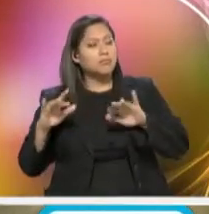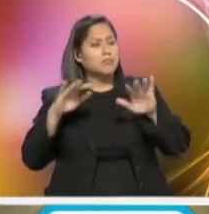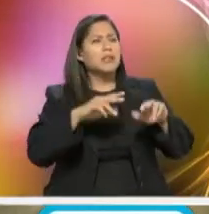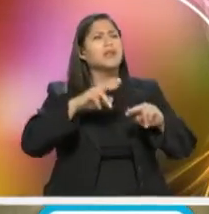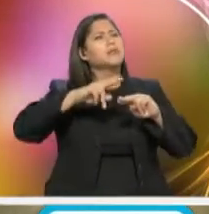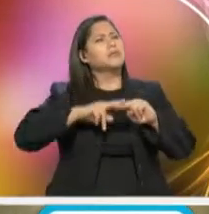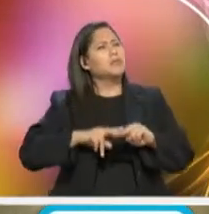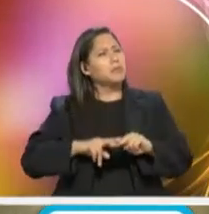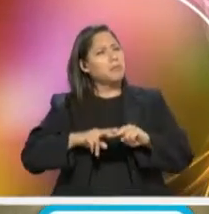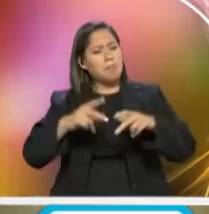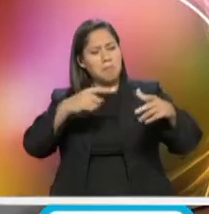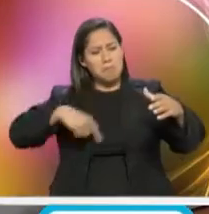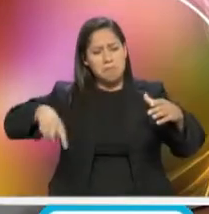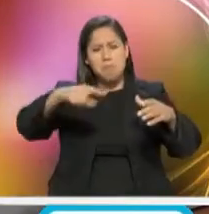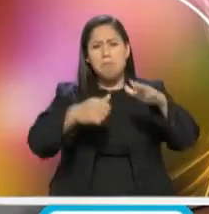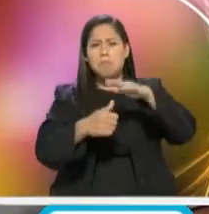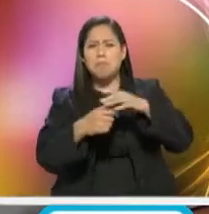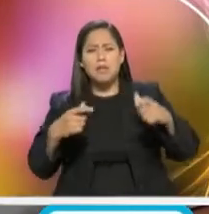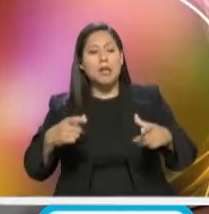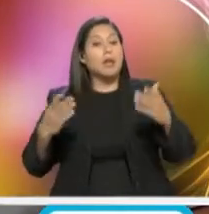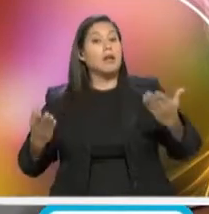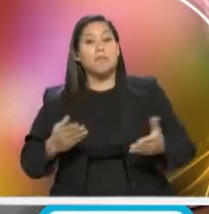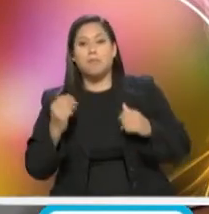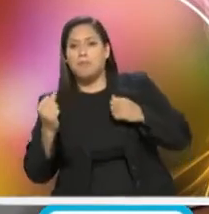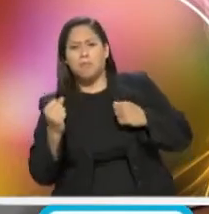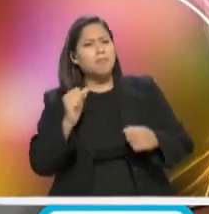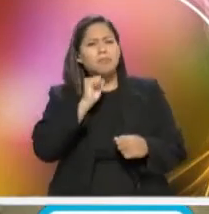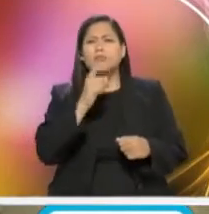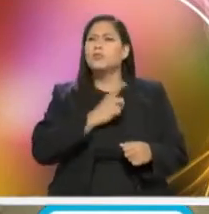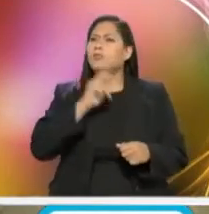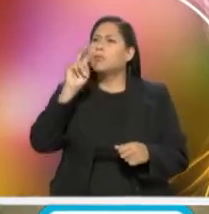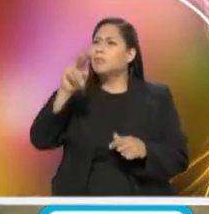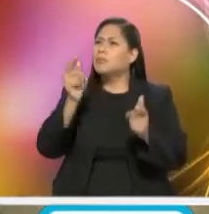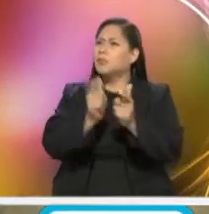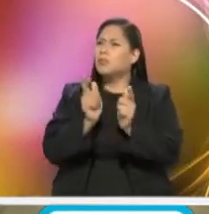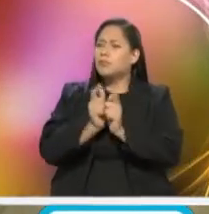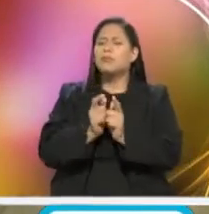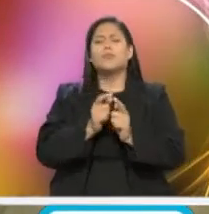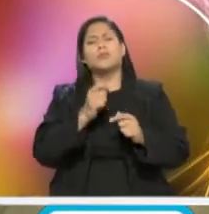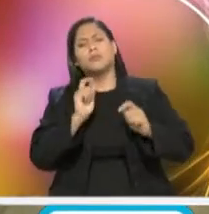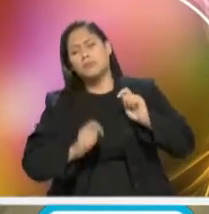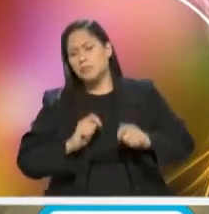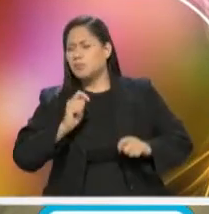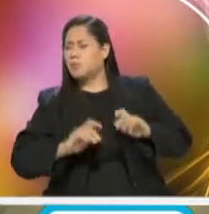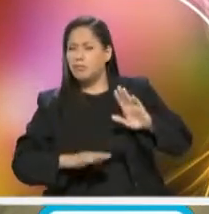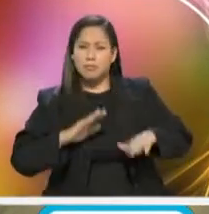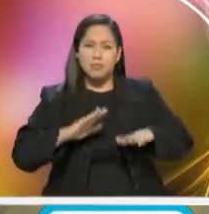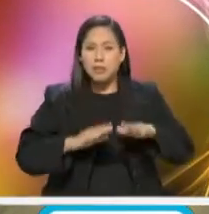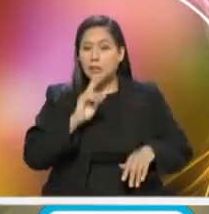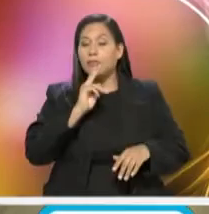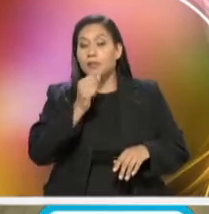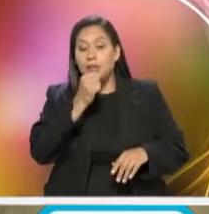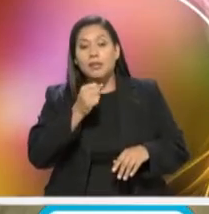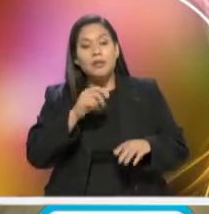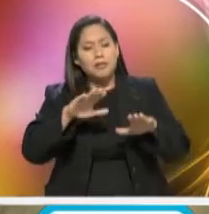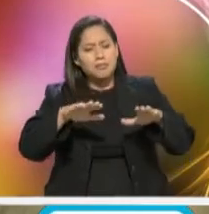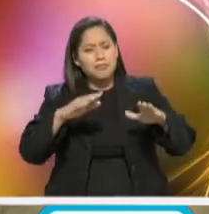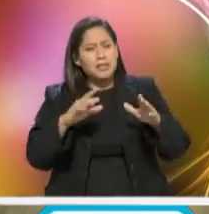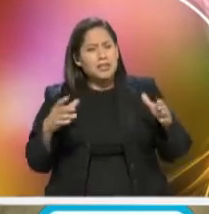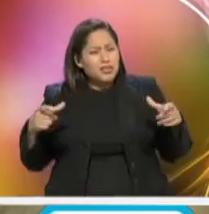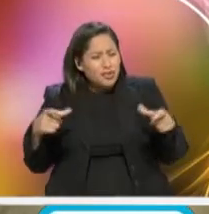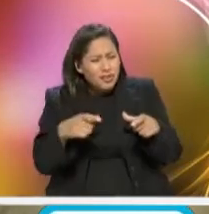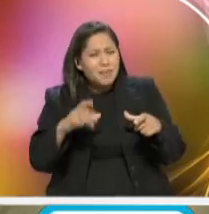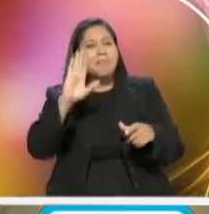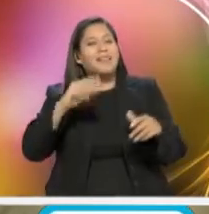se sentaban en una mesa, no bailaban, y veían a un grupo interpretando canciones arriba de un escenario, muy como